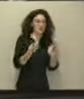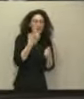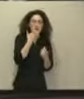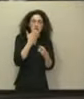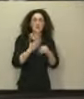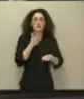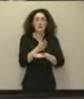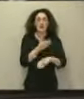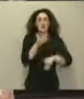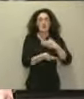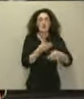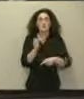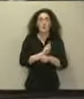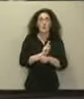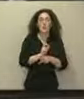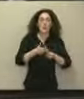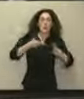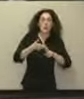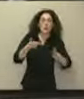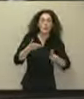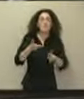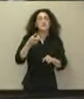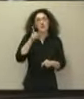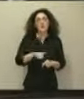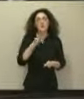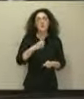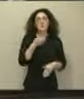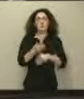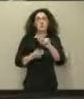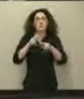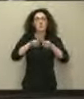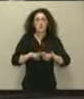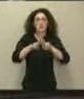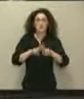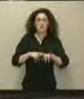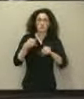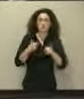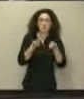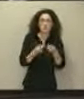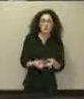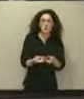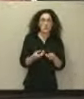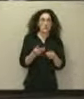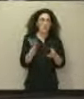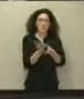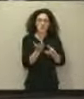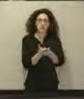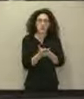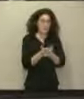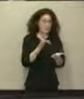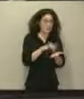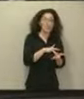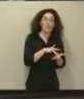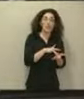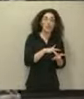este procedimiento después de ir a un proceso un procedimiento también de revisión en el mismo número de expedientes equivalentes a los que hayan se